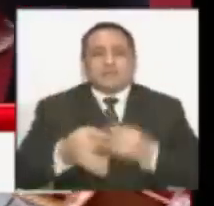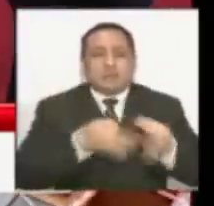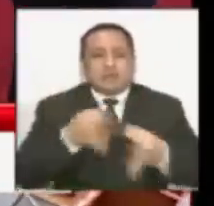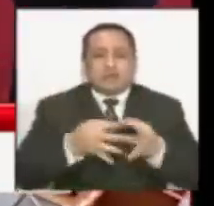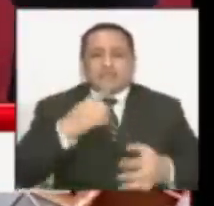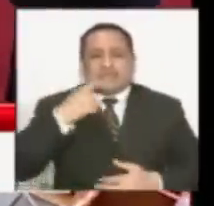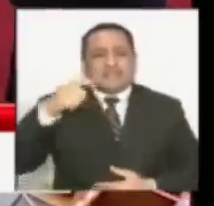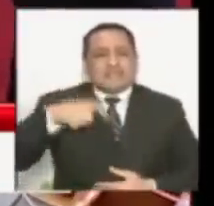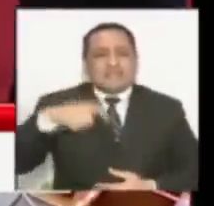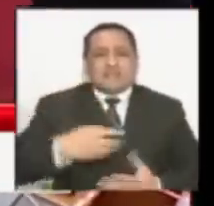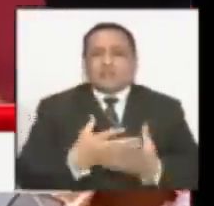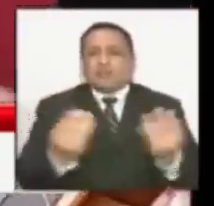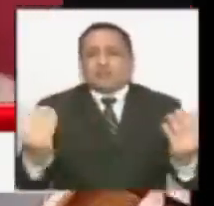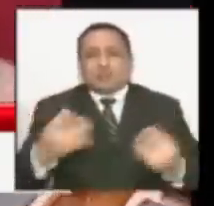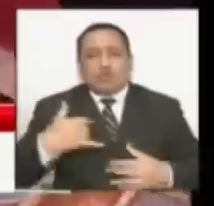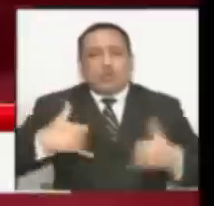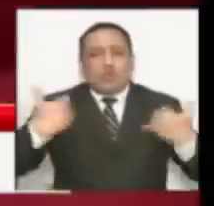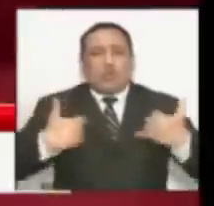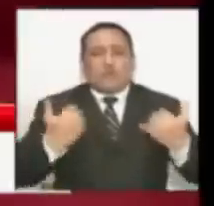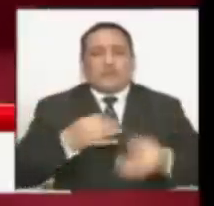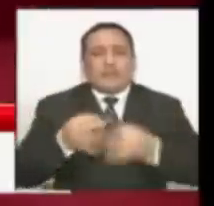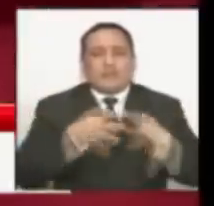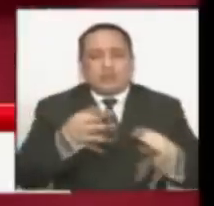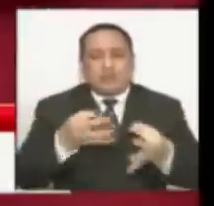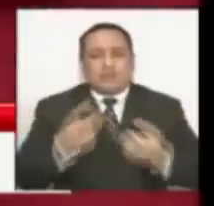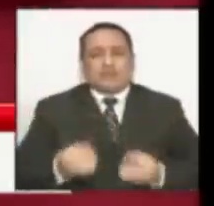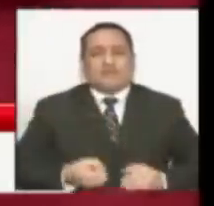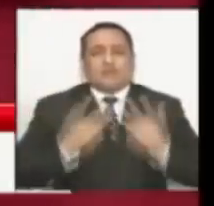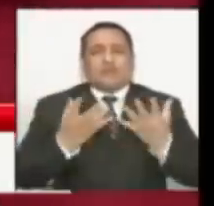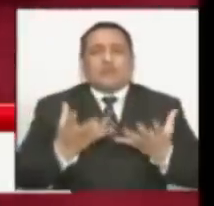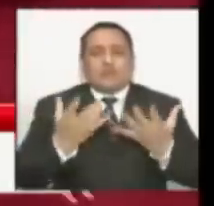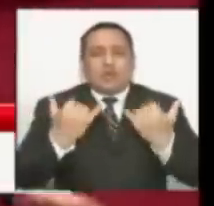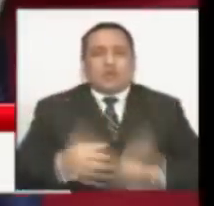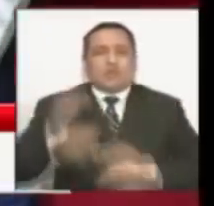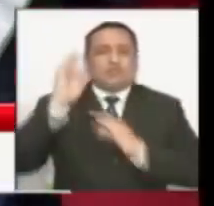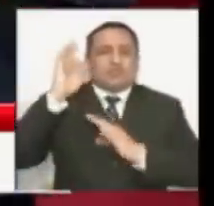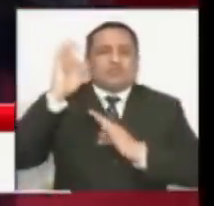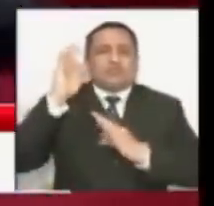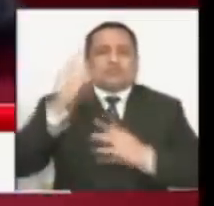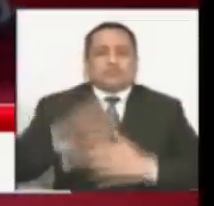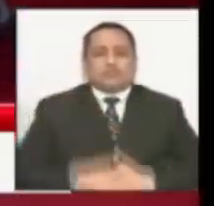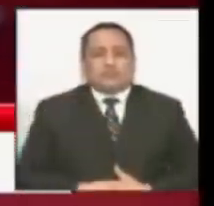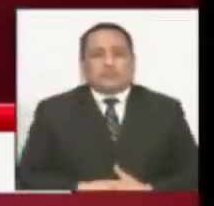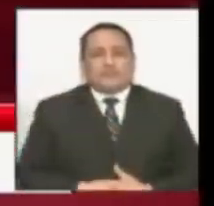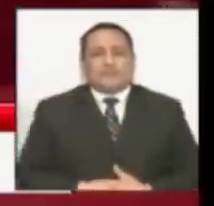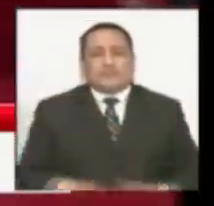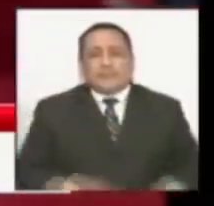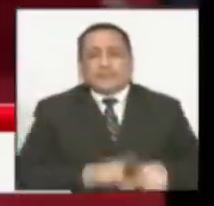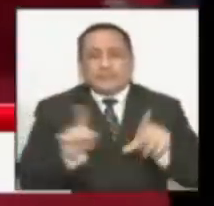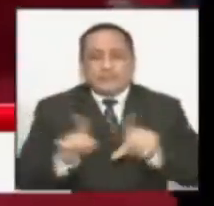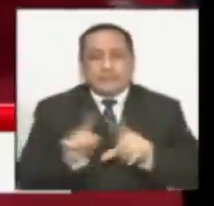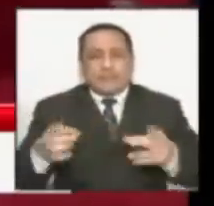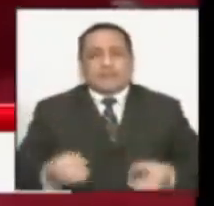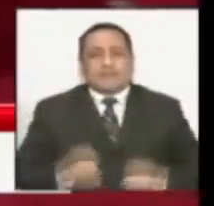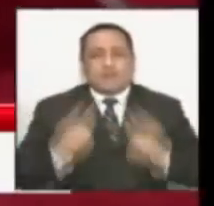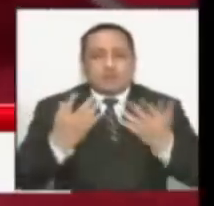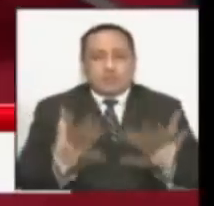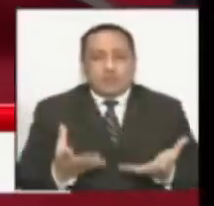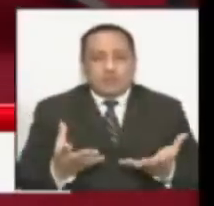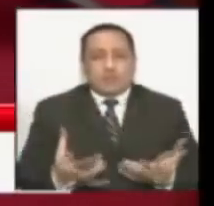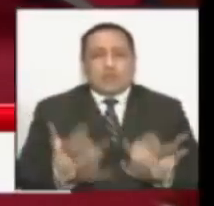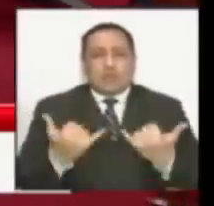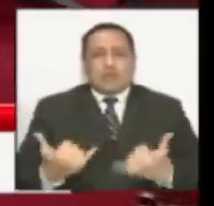para que sea corroborada, a diferencia de lo que sucedió día domingo con otra